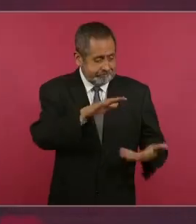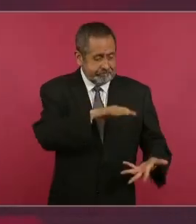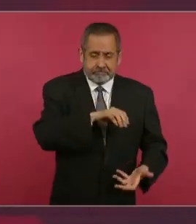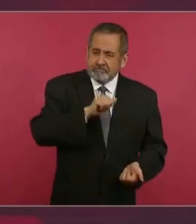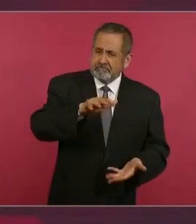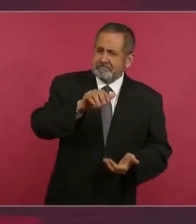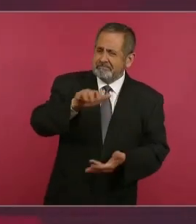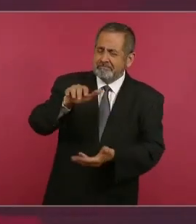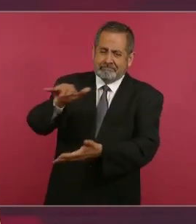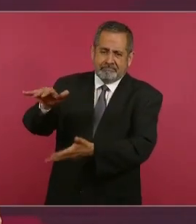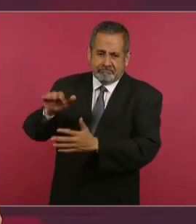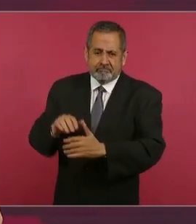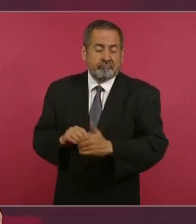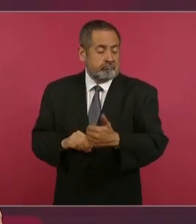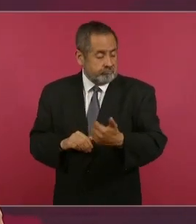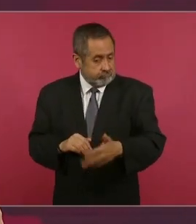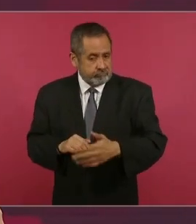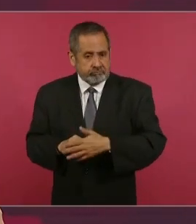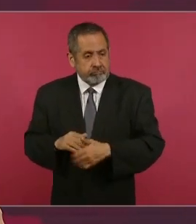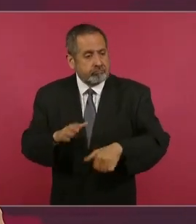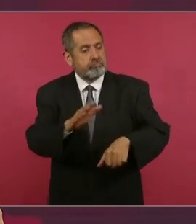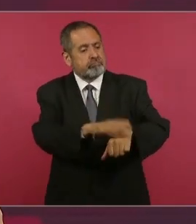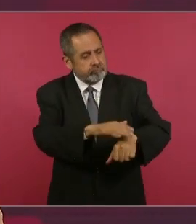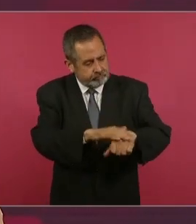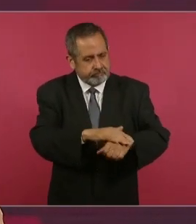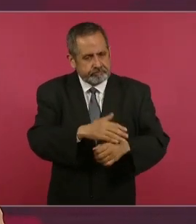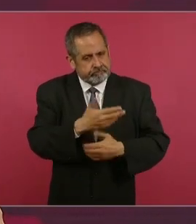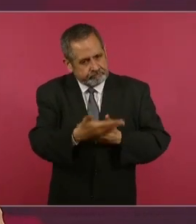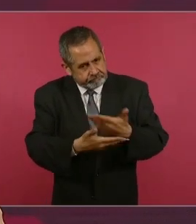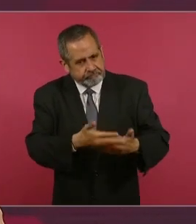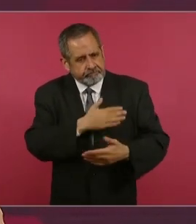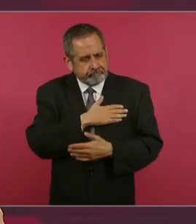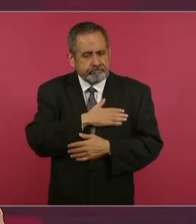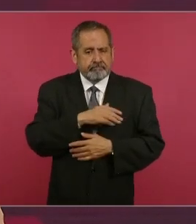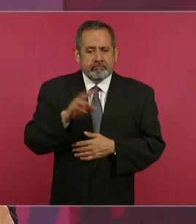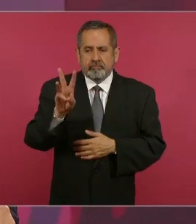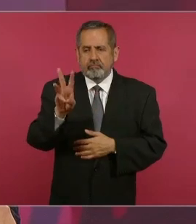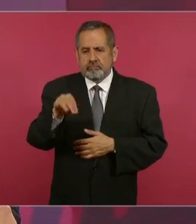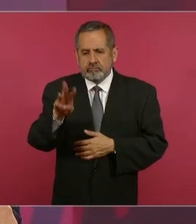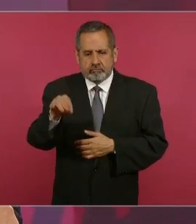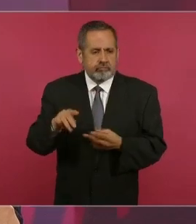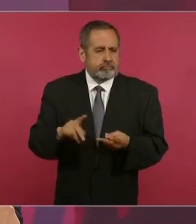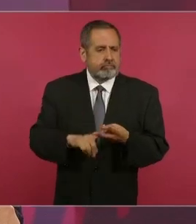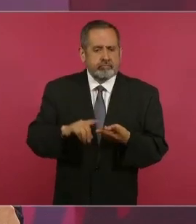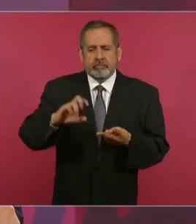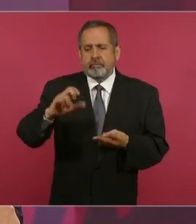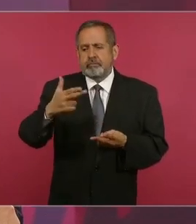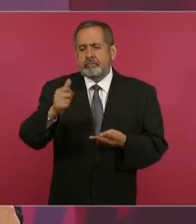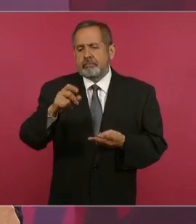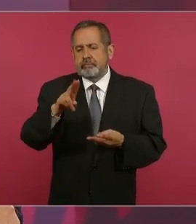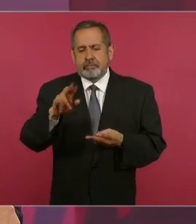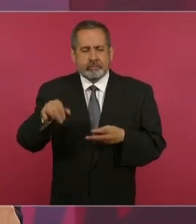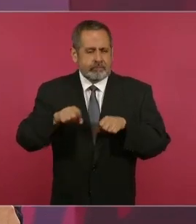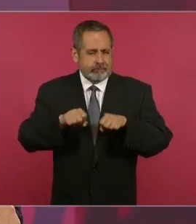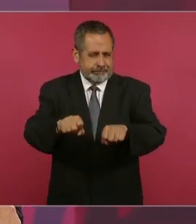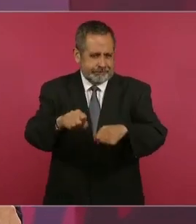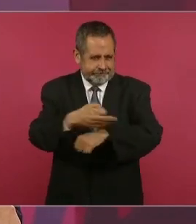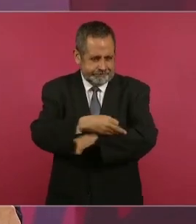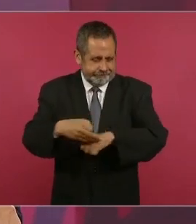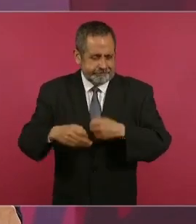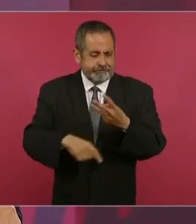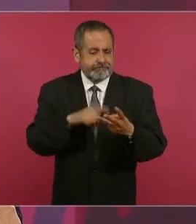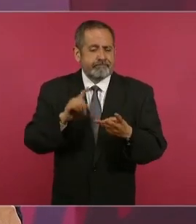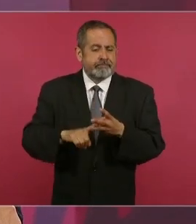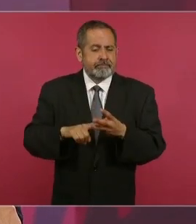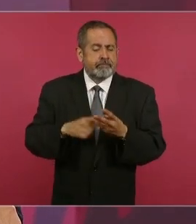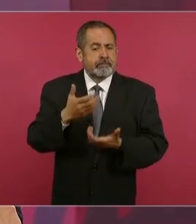Hago un llamado a Walmart, a Chedraui, a Comercial Mexicana, que nos